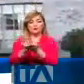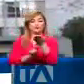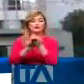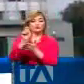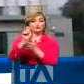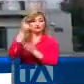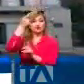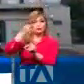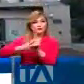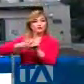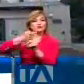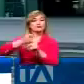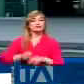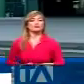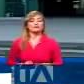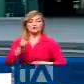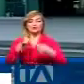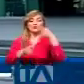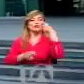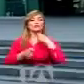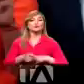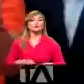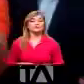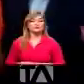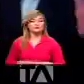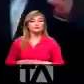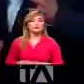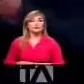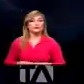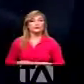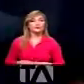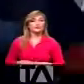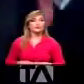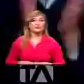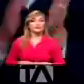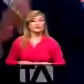aprobarse en un mes ya no podrá hacerlo. En Quito, Freddy Paredes, 24 horas.